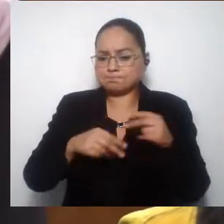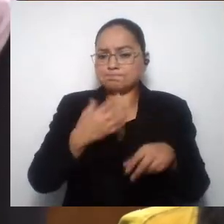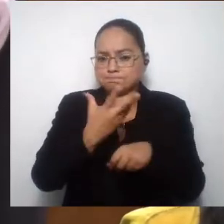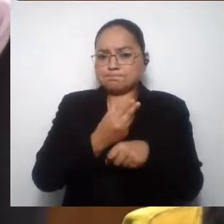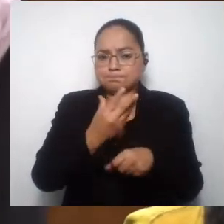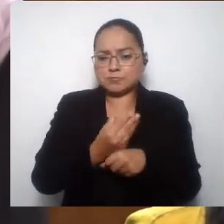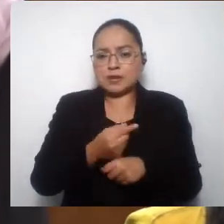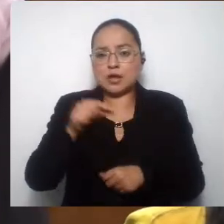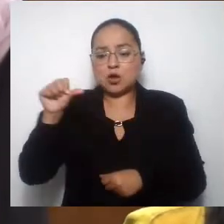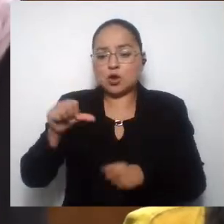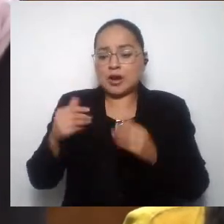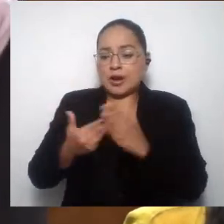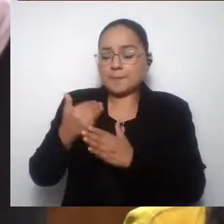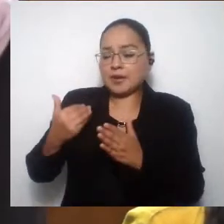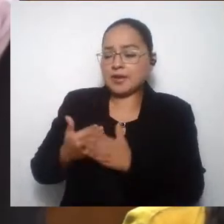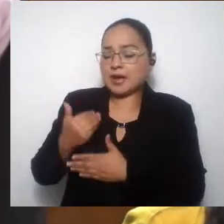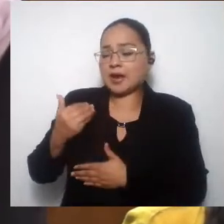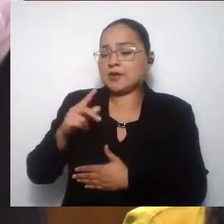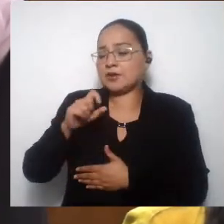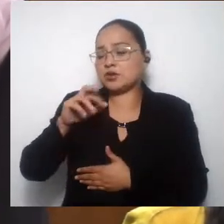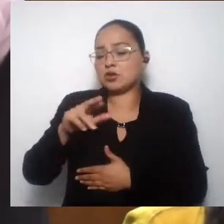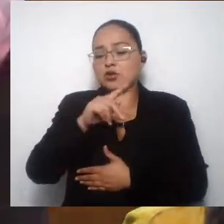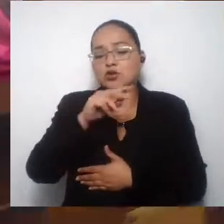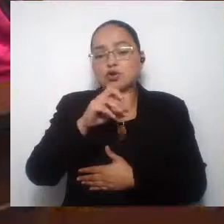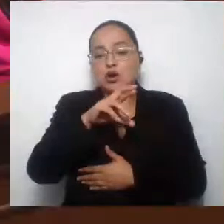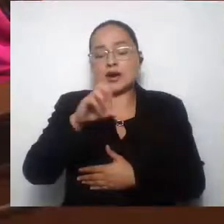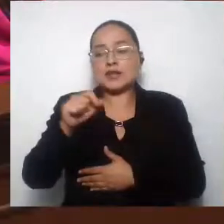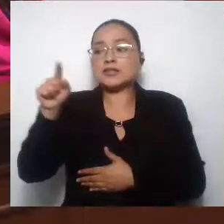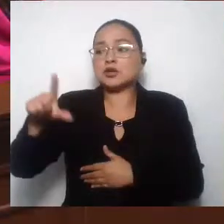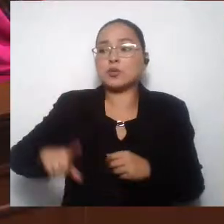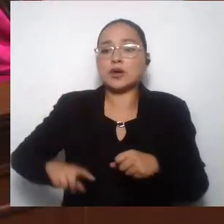de Víctor Torres, el gobernador estuvo